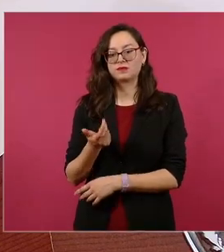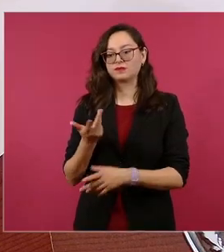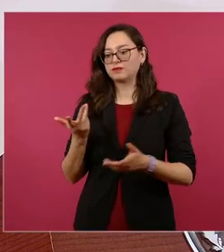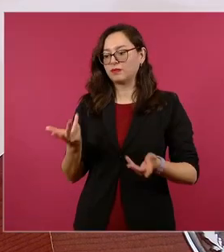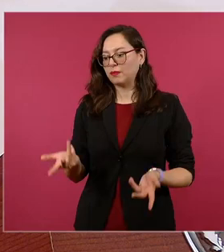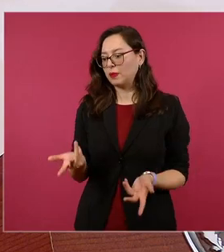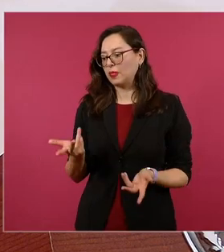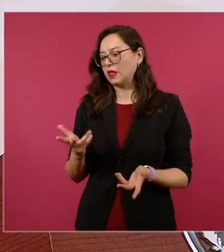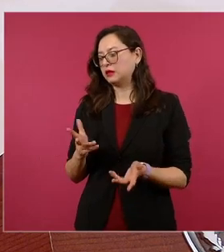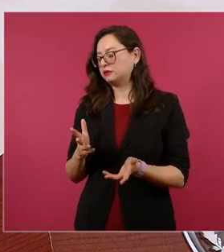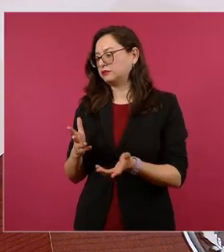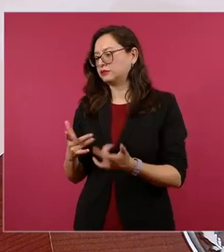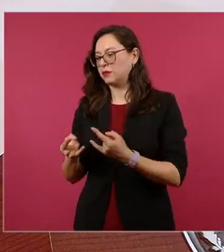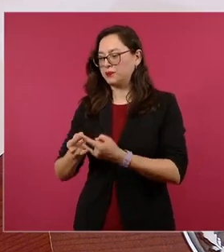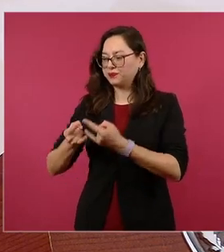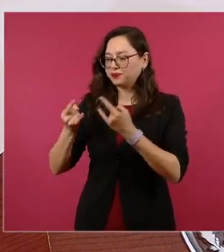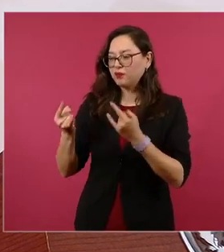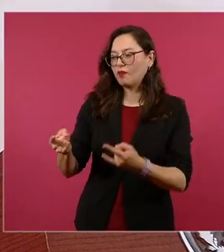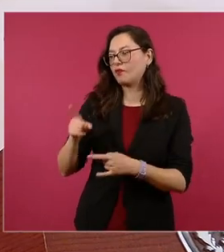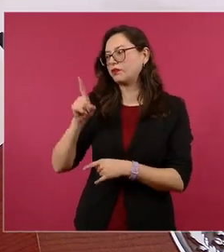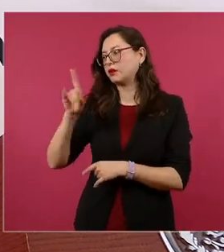invasores, la llegada